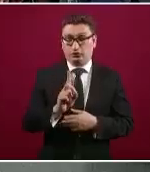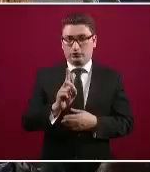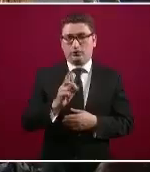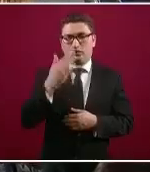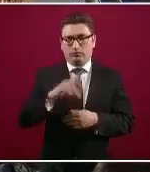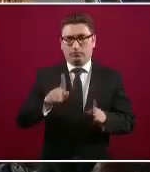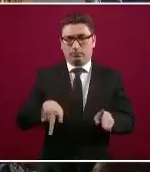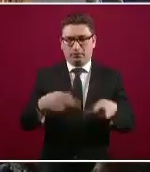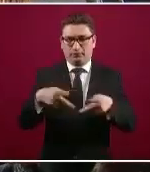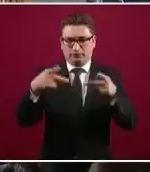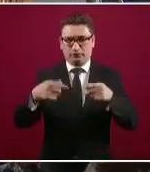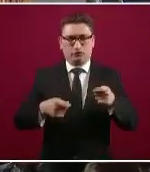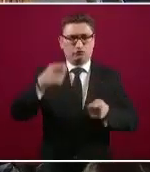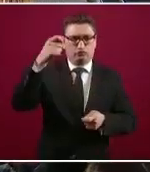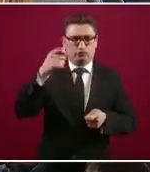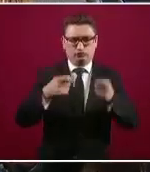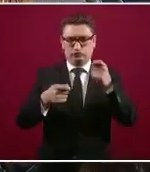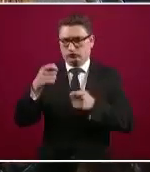subasta